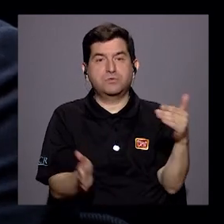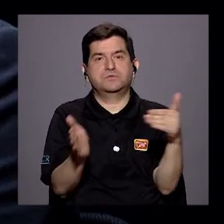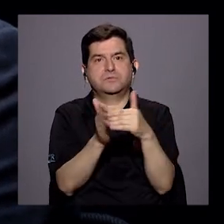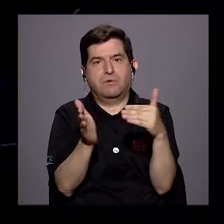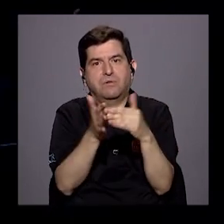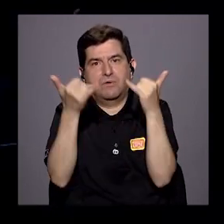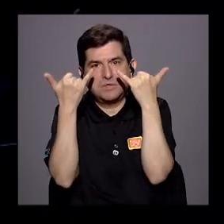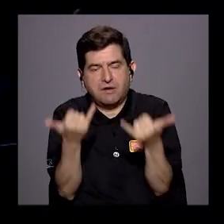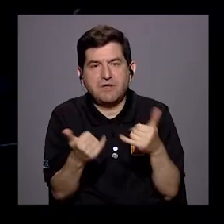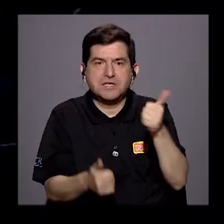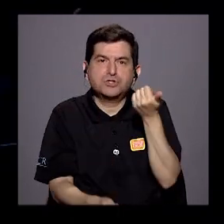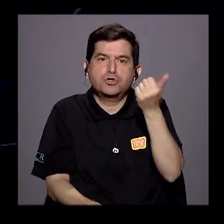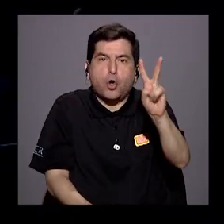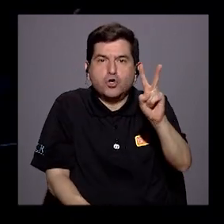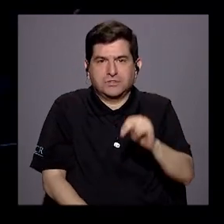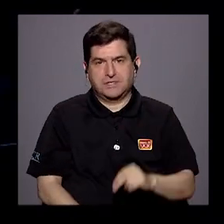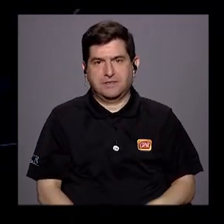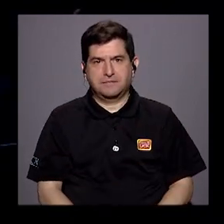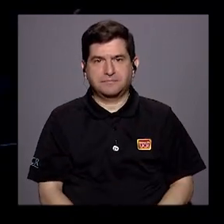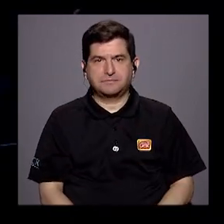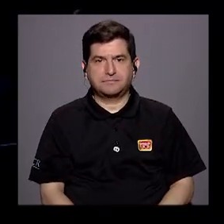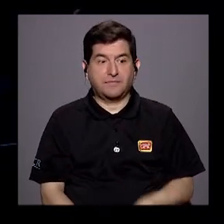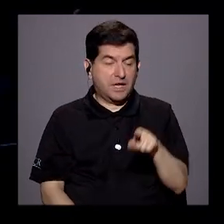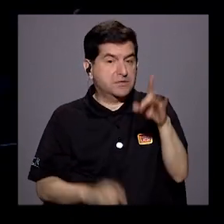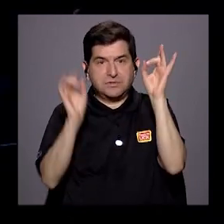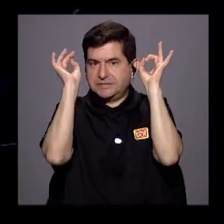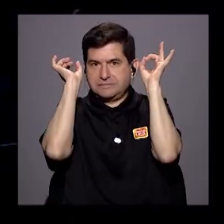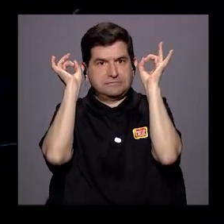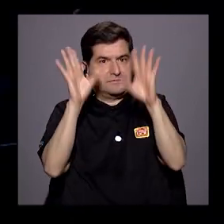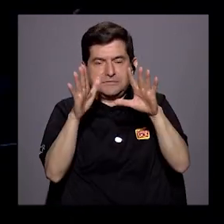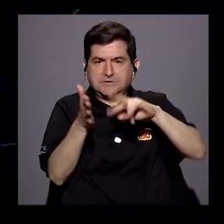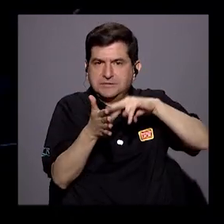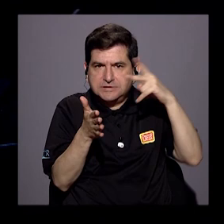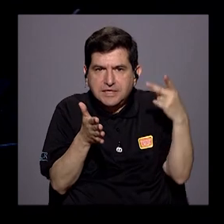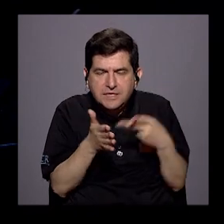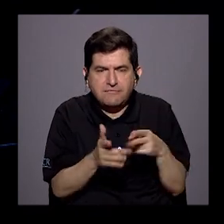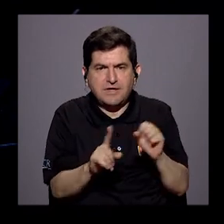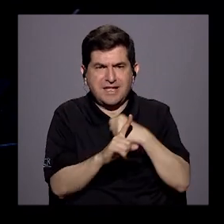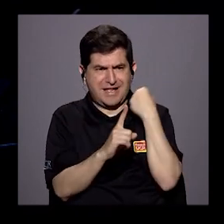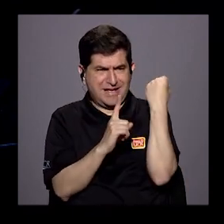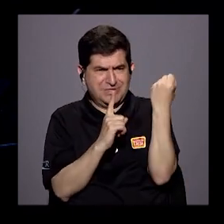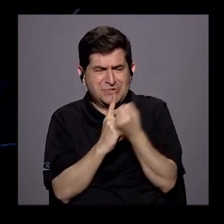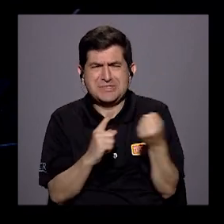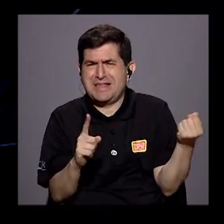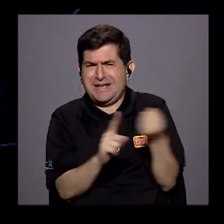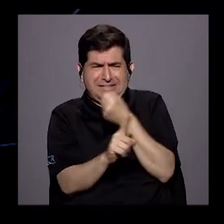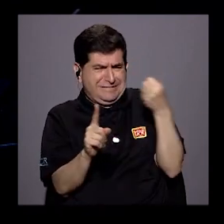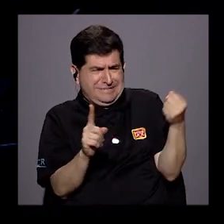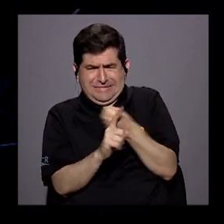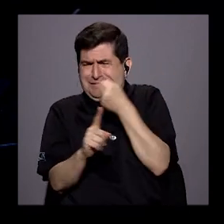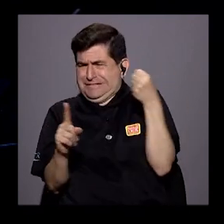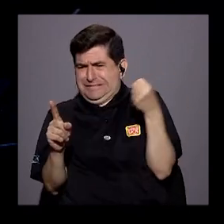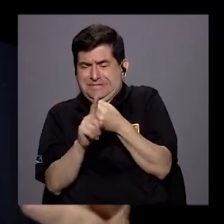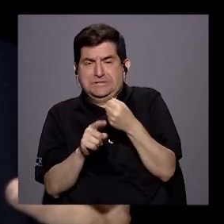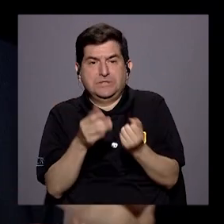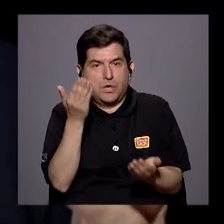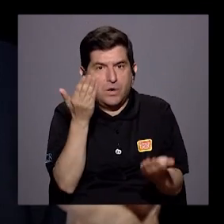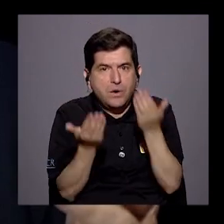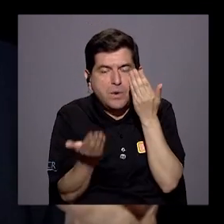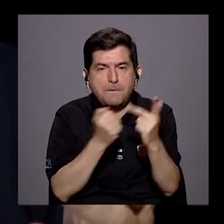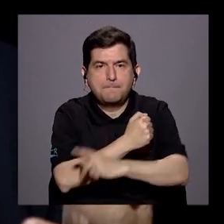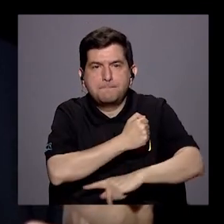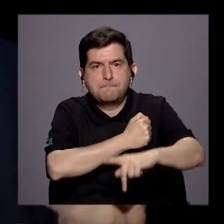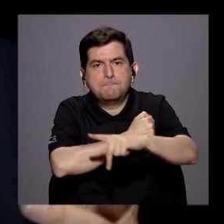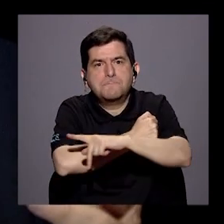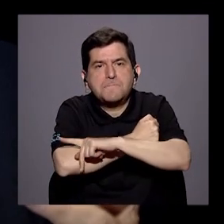otra vez a 8 y otra vez estamos ahora en 12 eso es tremendo eso significa que tenemos una sociedad que se ha vuelto violenta esto hay